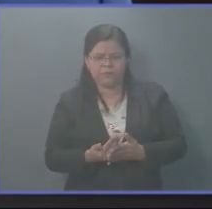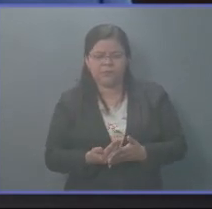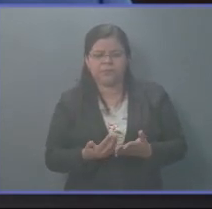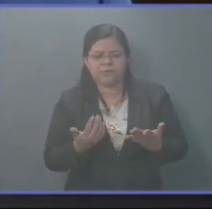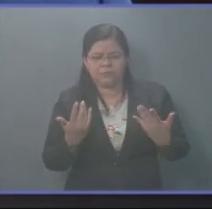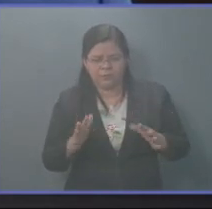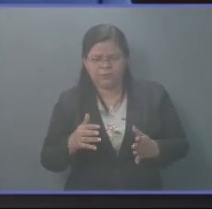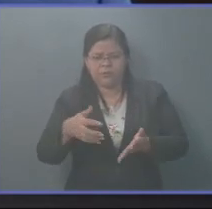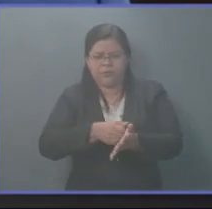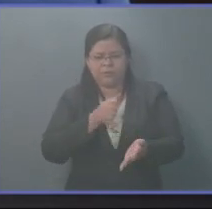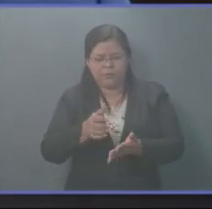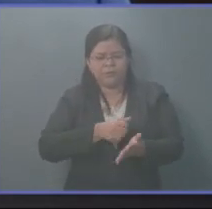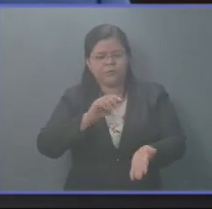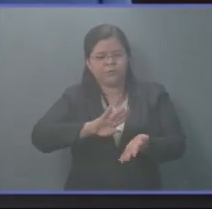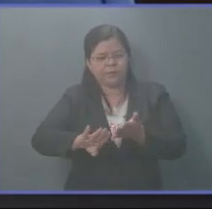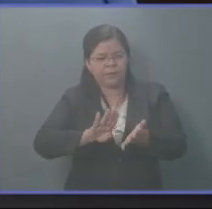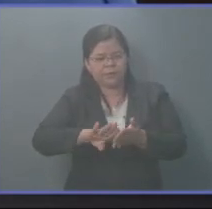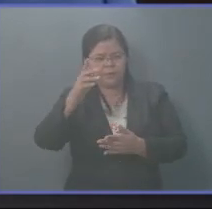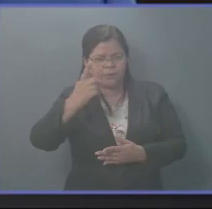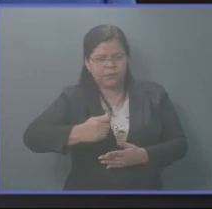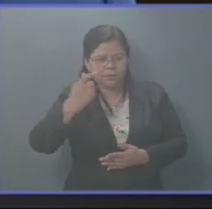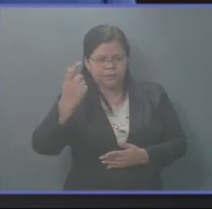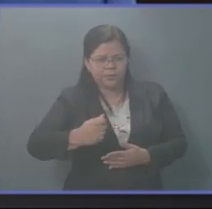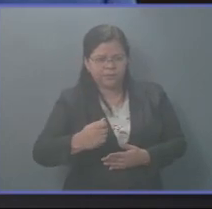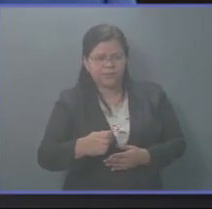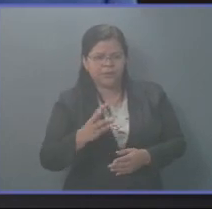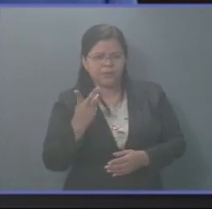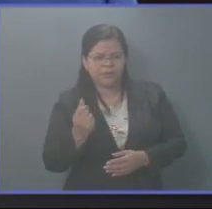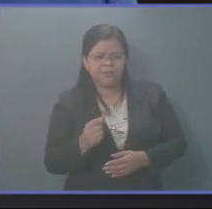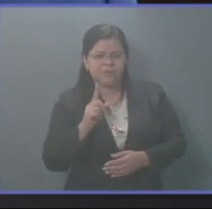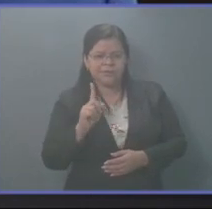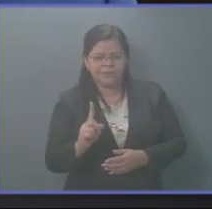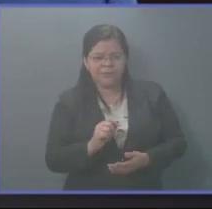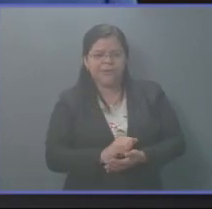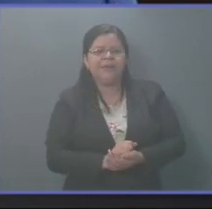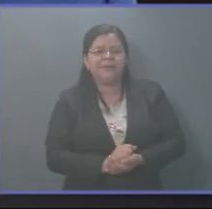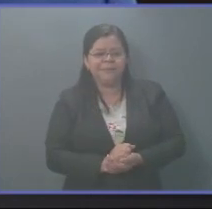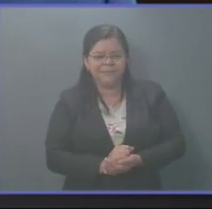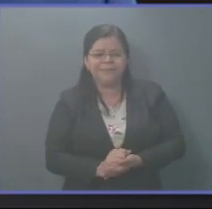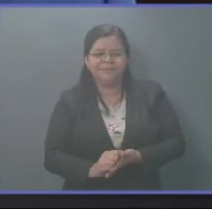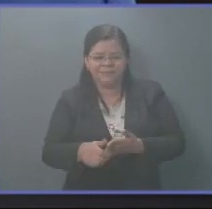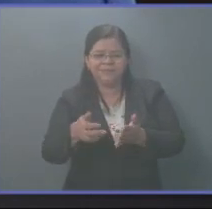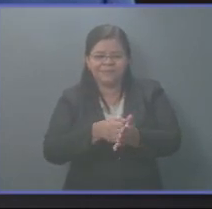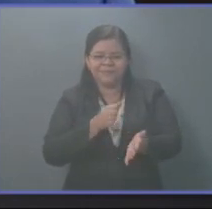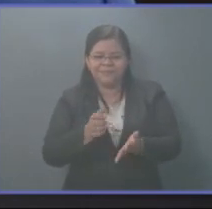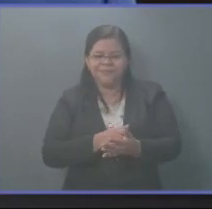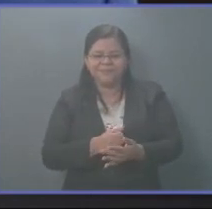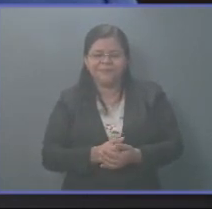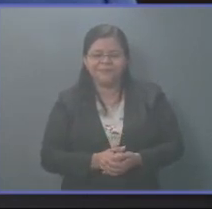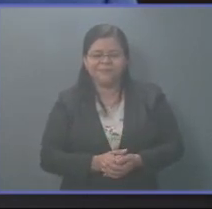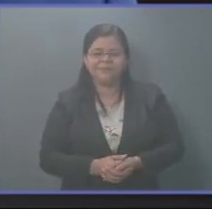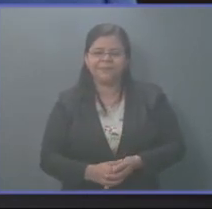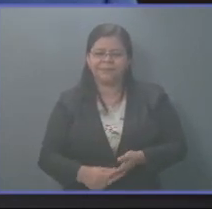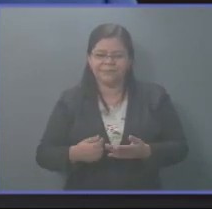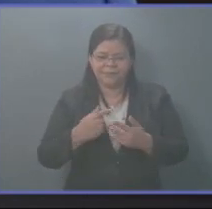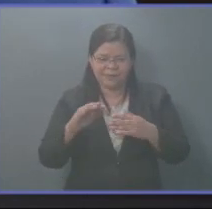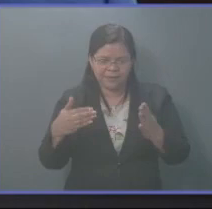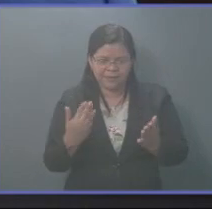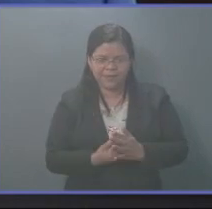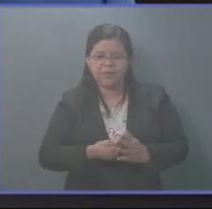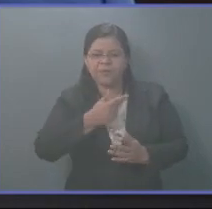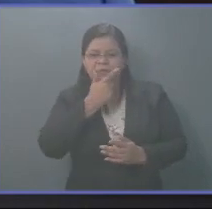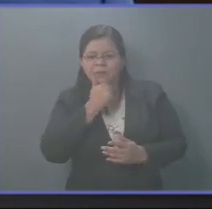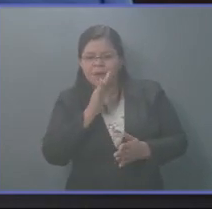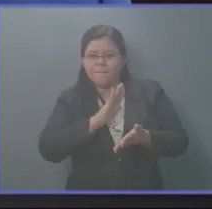de los impuestos mensuales siguientes. Número 1, centros de diversión tales como discotecas, casinos, clubes sociales o similares pagarán un